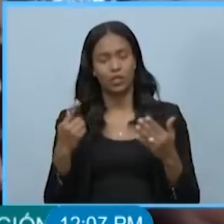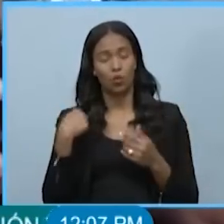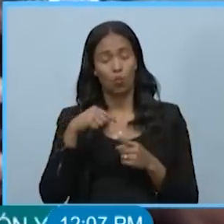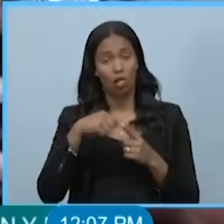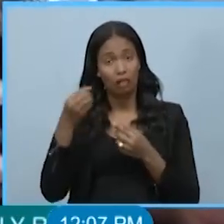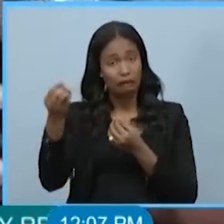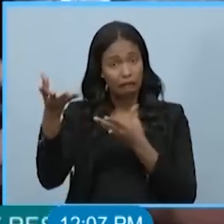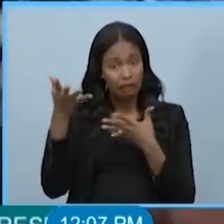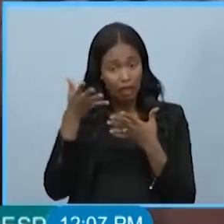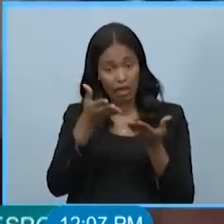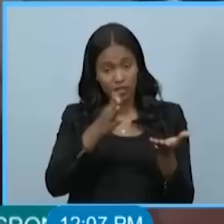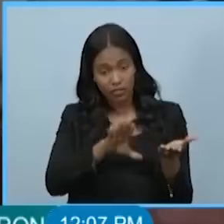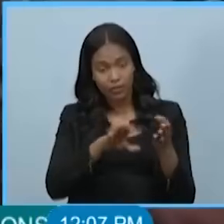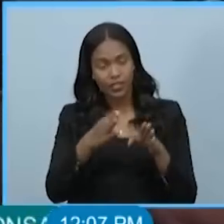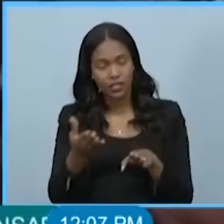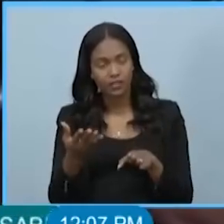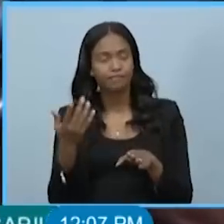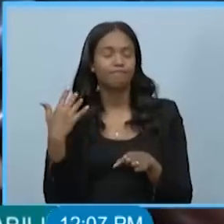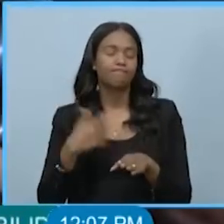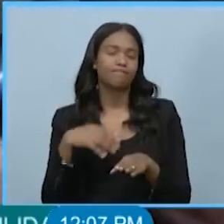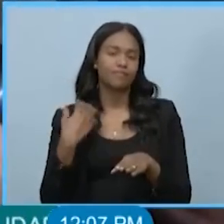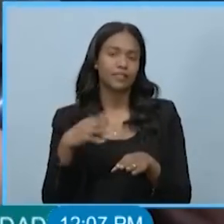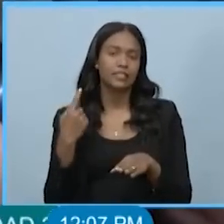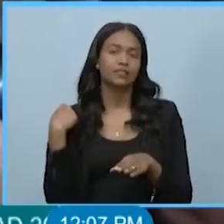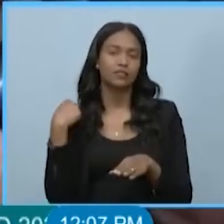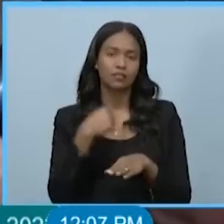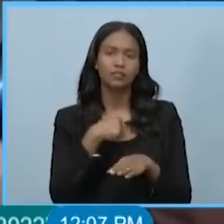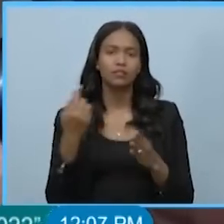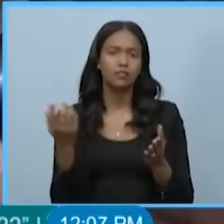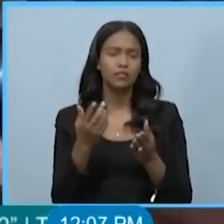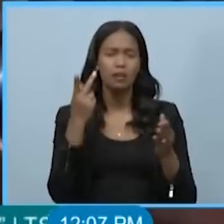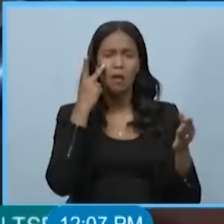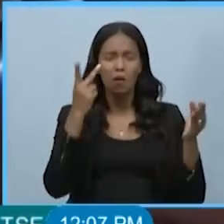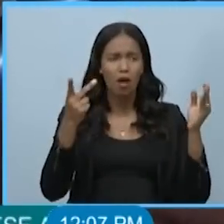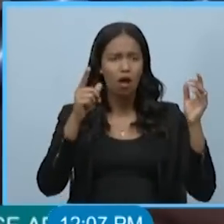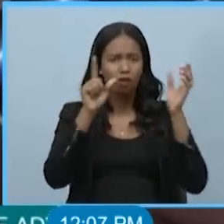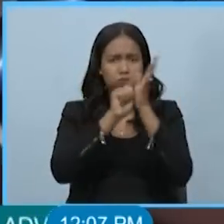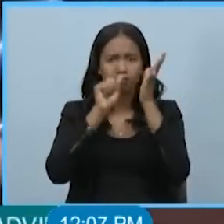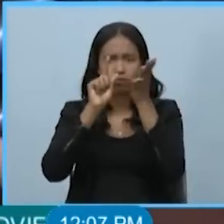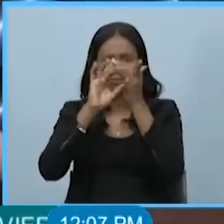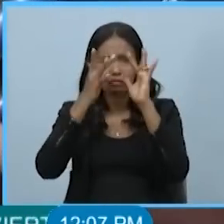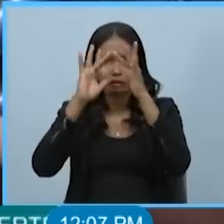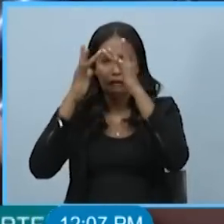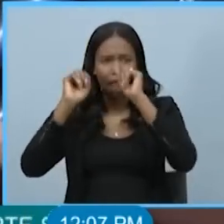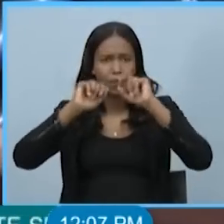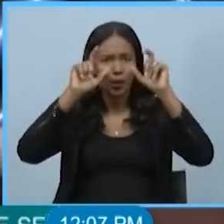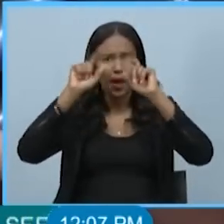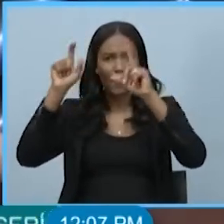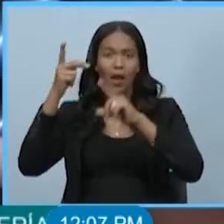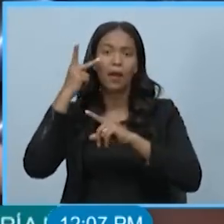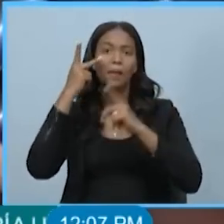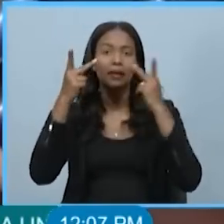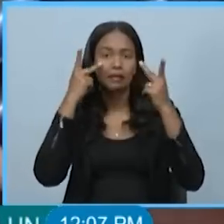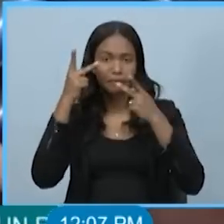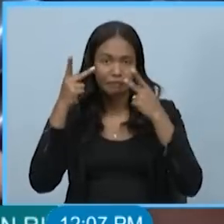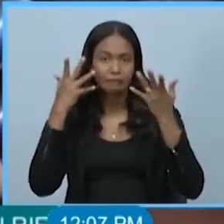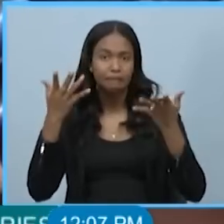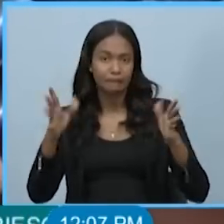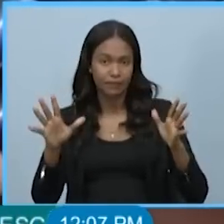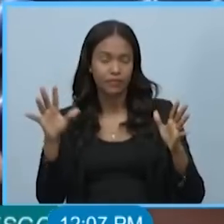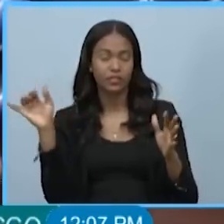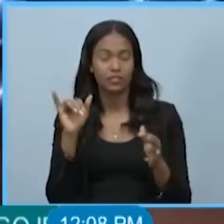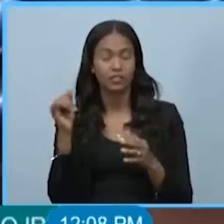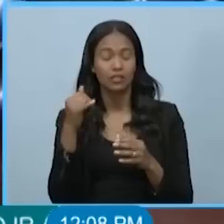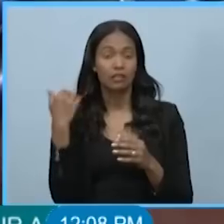enteramos de la información, pues, por supuesto, que automáticamente las redes no se hicieron esperar. Estaba un tanto, digamos